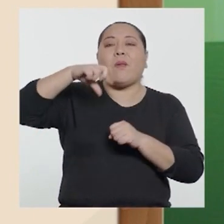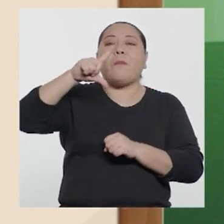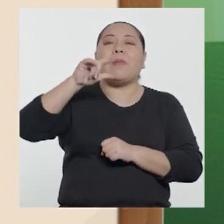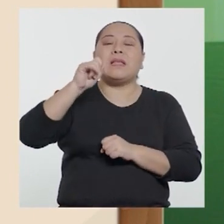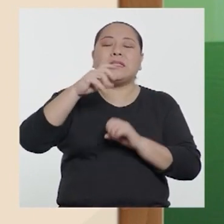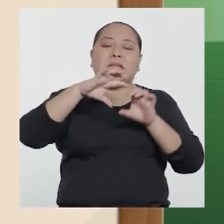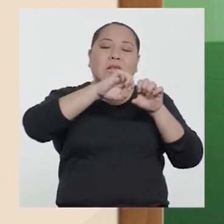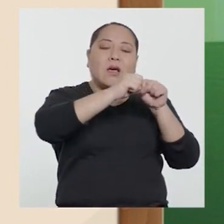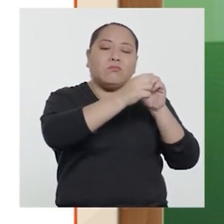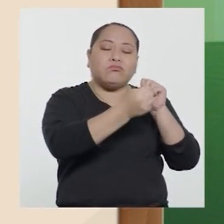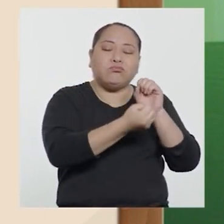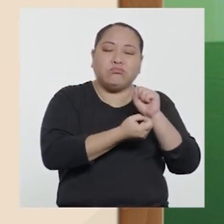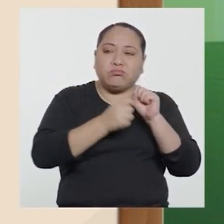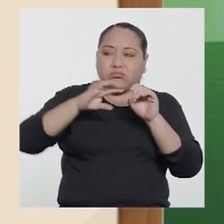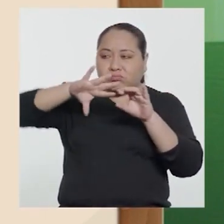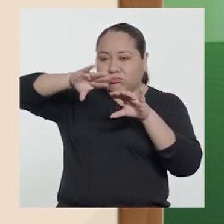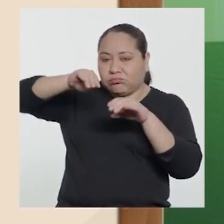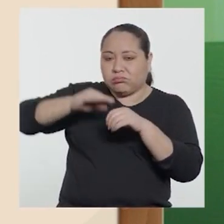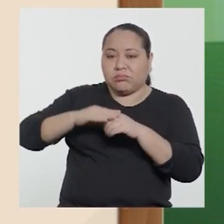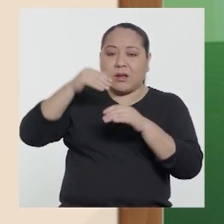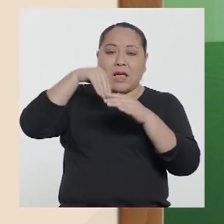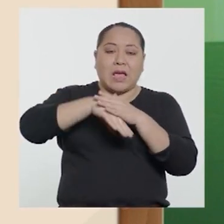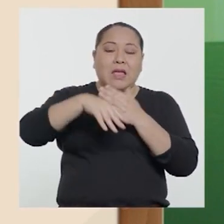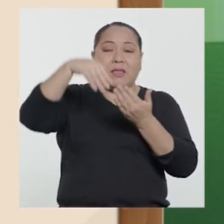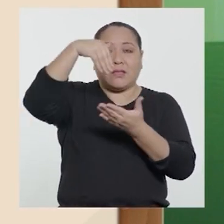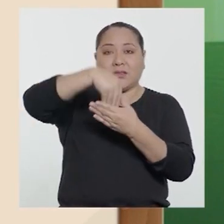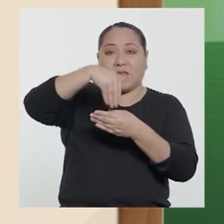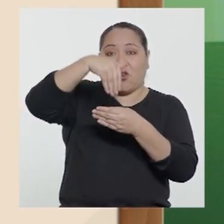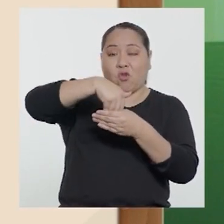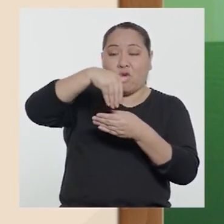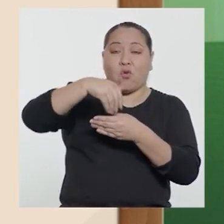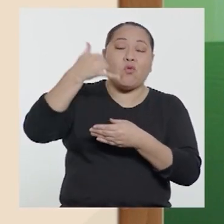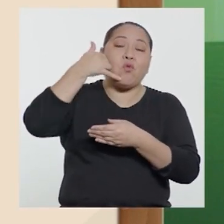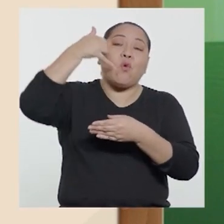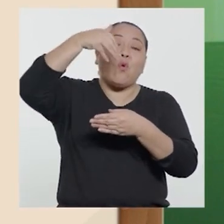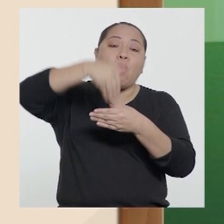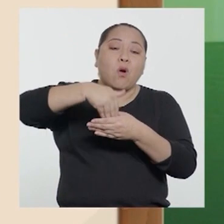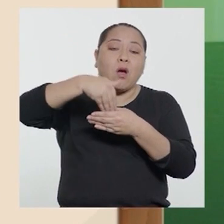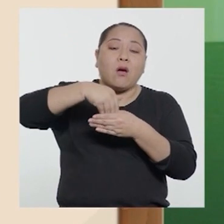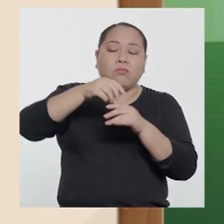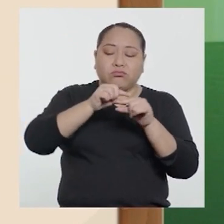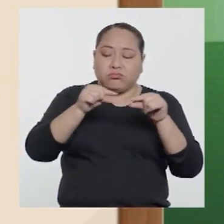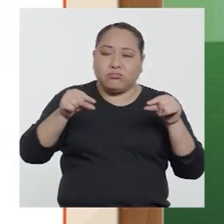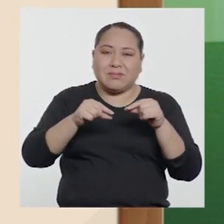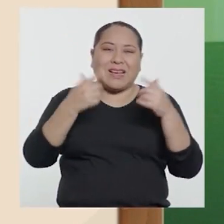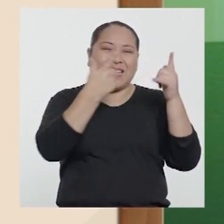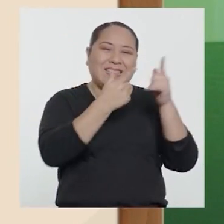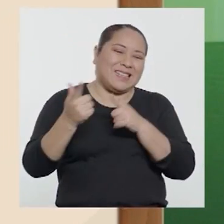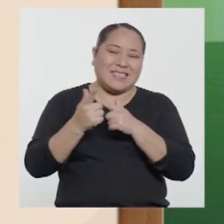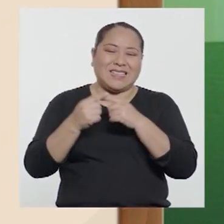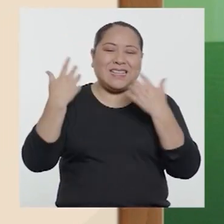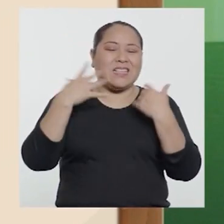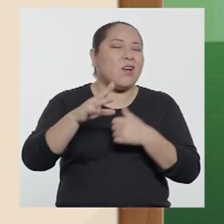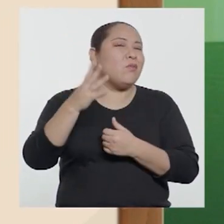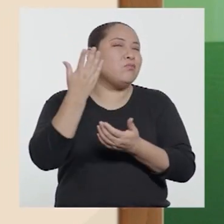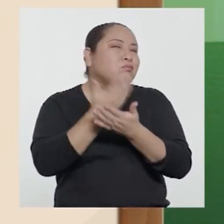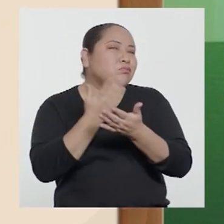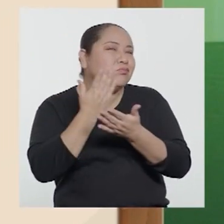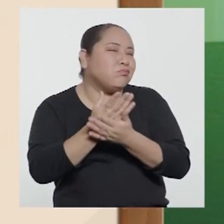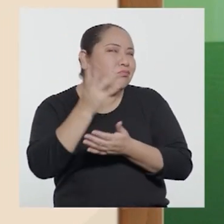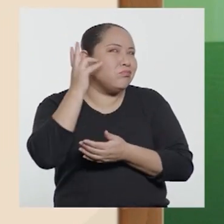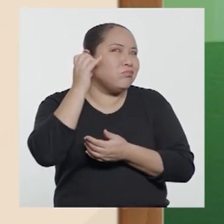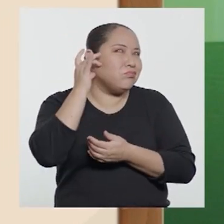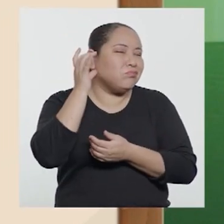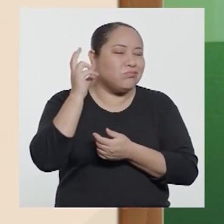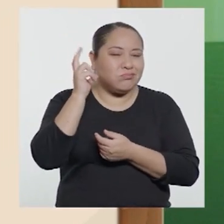plastilina. Introduce el celular en la ranura del tubo de cartón. ¡Listo! Ya puedes probar el sonido